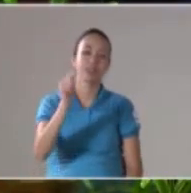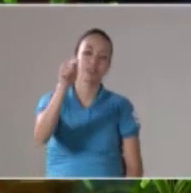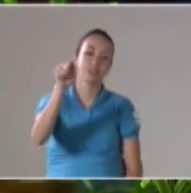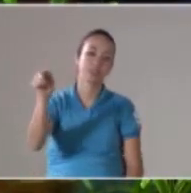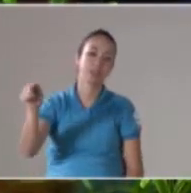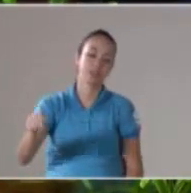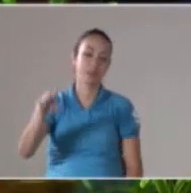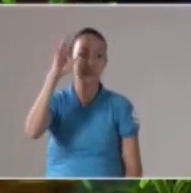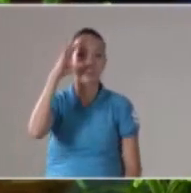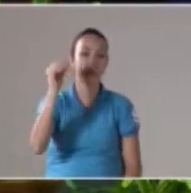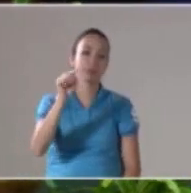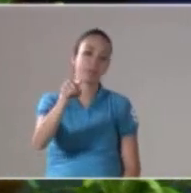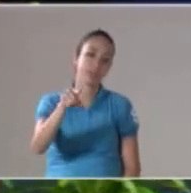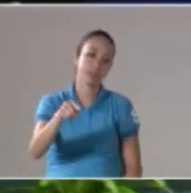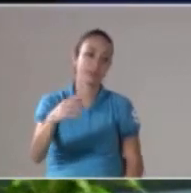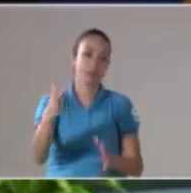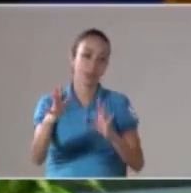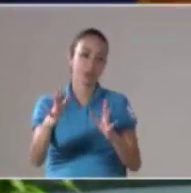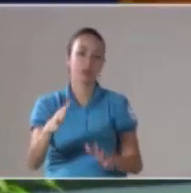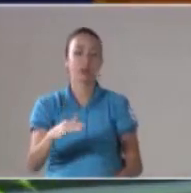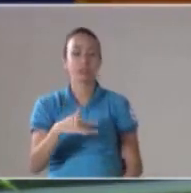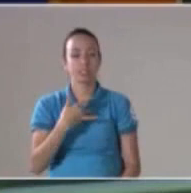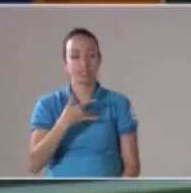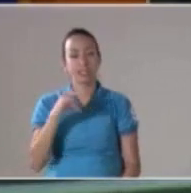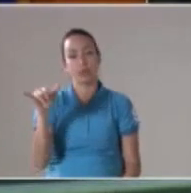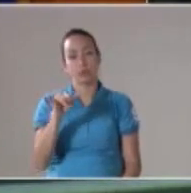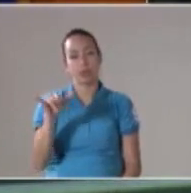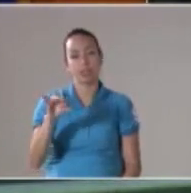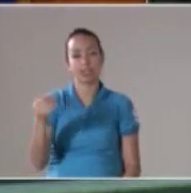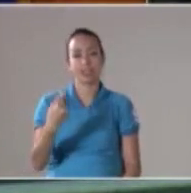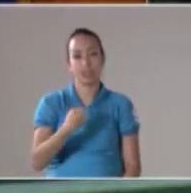Yo creo que a usted le pasa más o menos lo mismo que me pasa a mí.